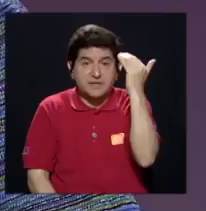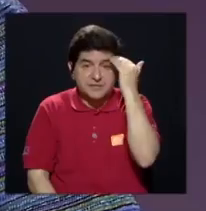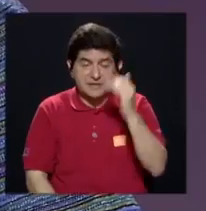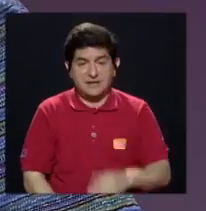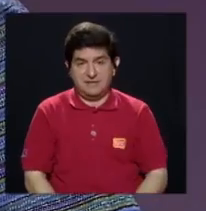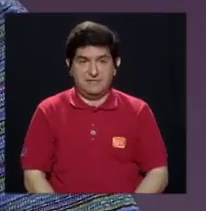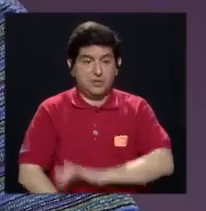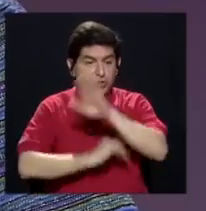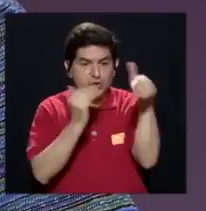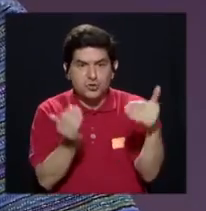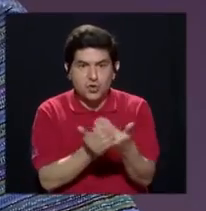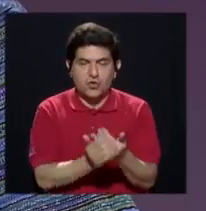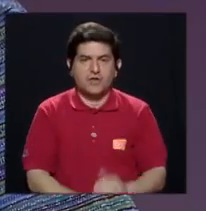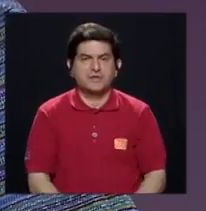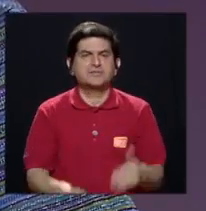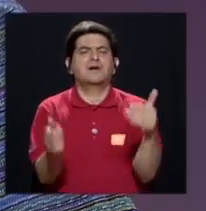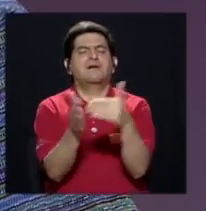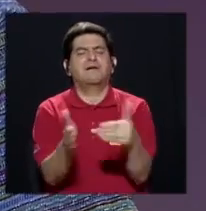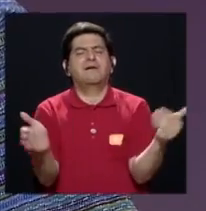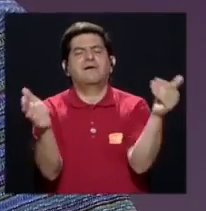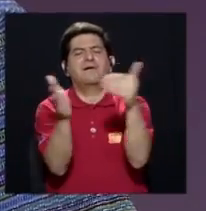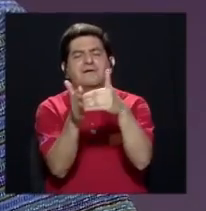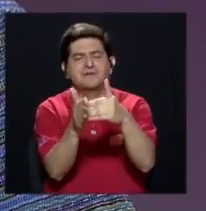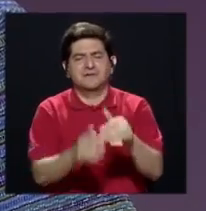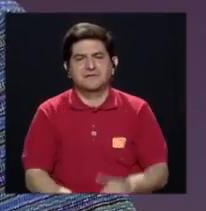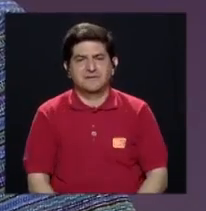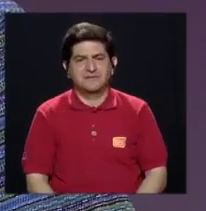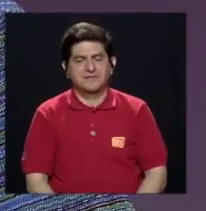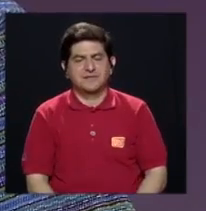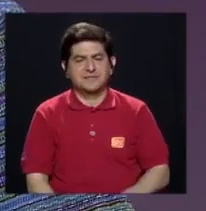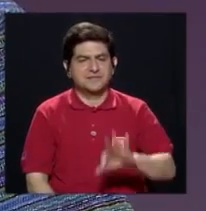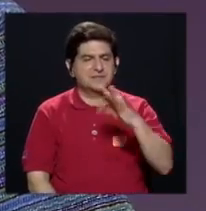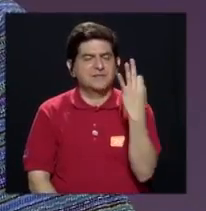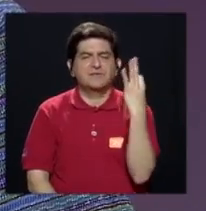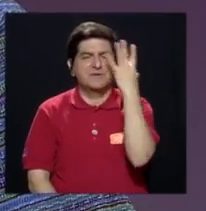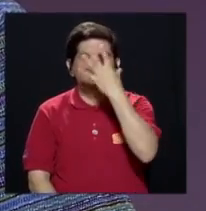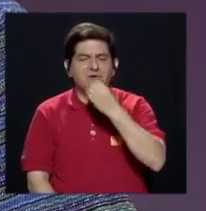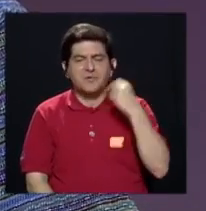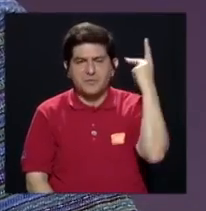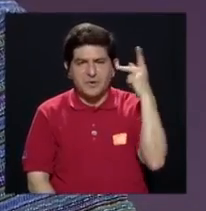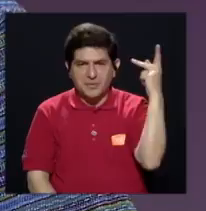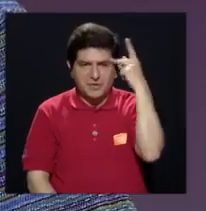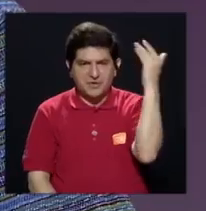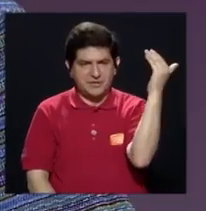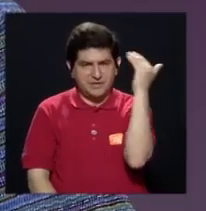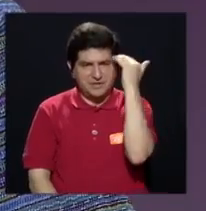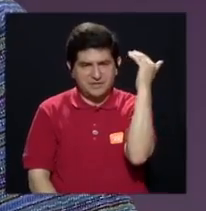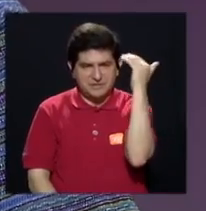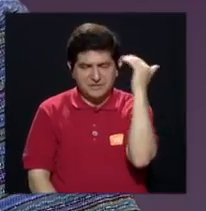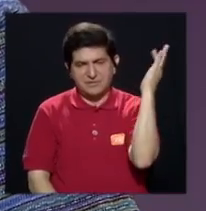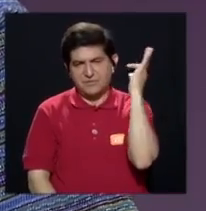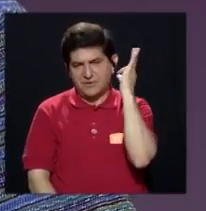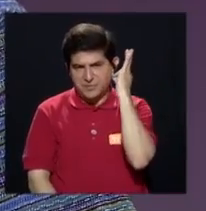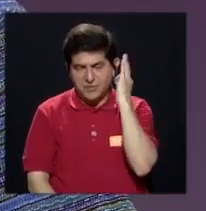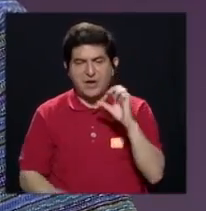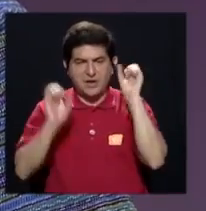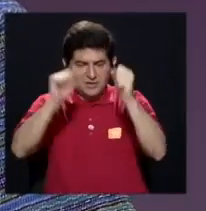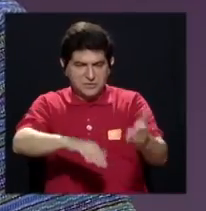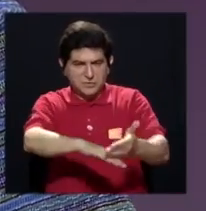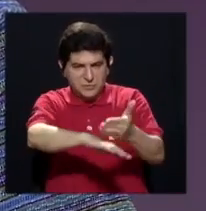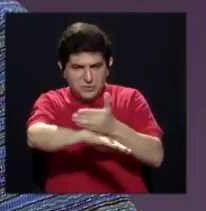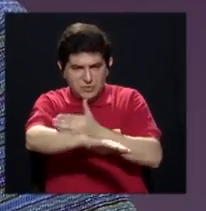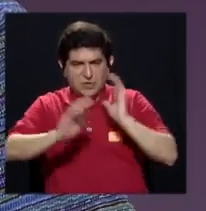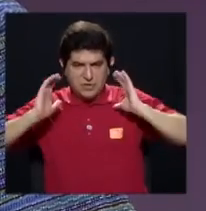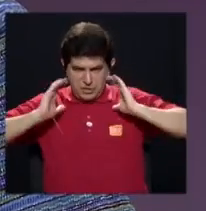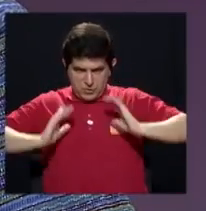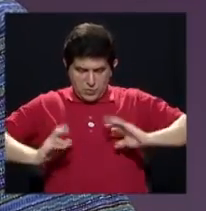entonces recuperar también de manera hermosa y política la sabiduría de las mujeres para recuperarnos los